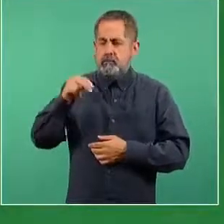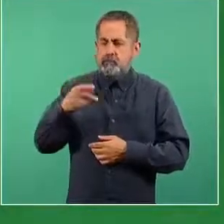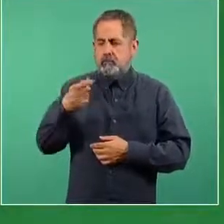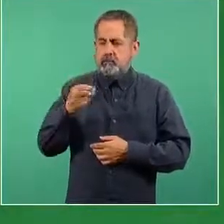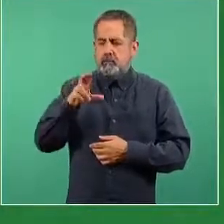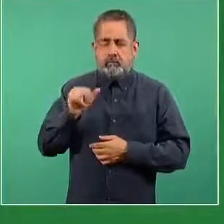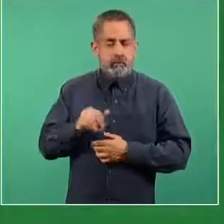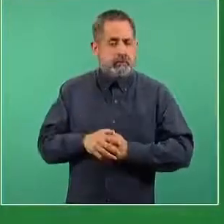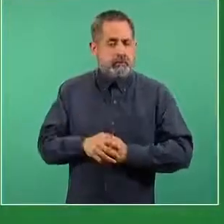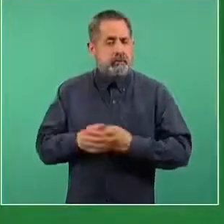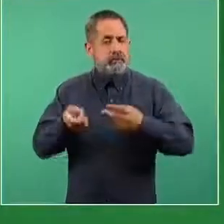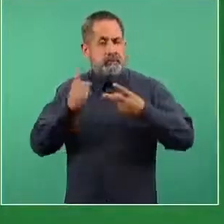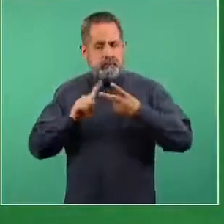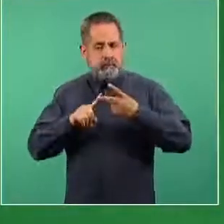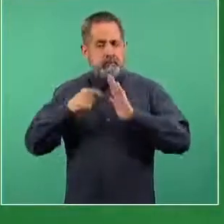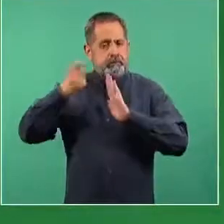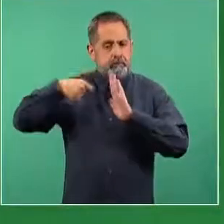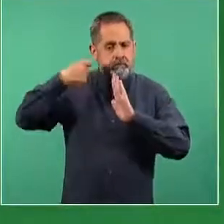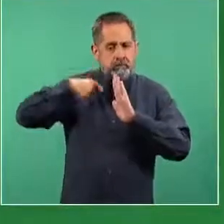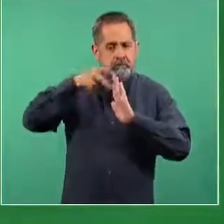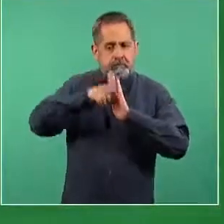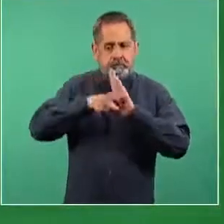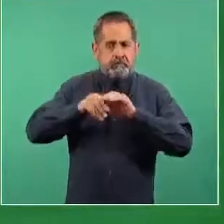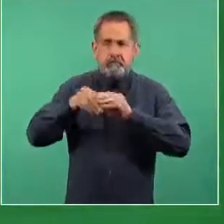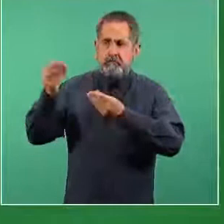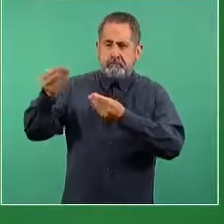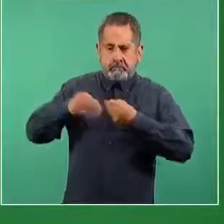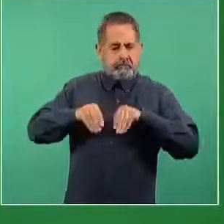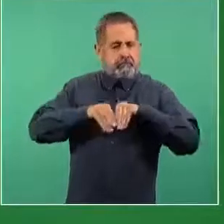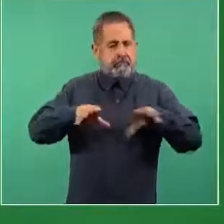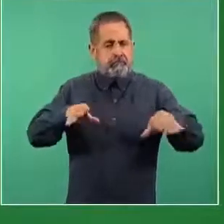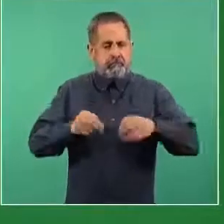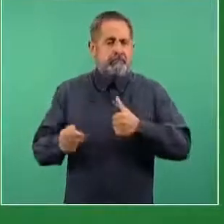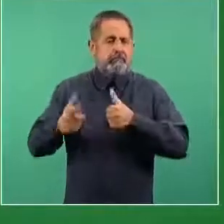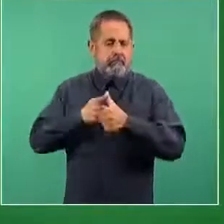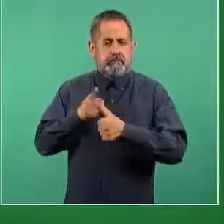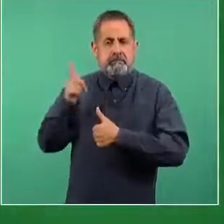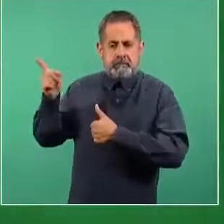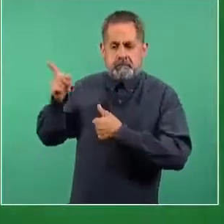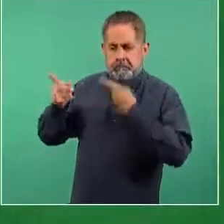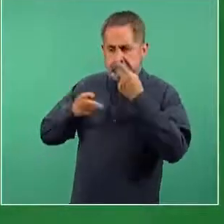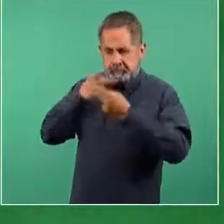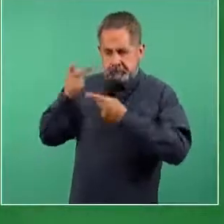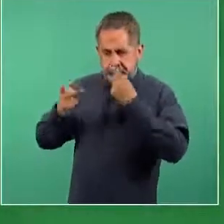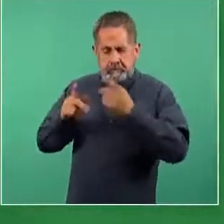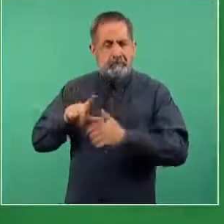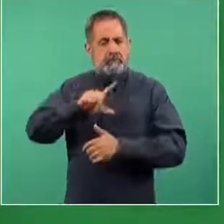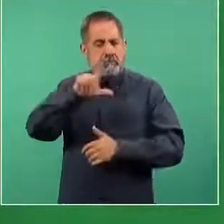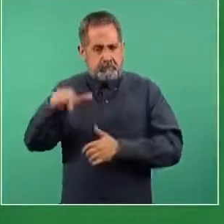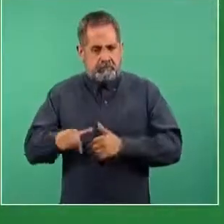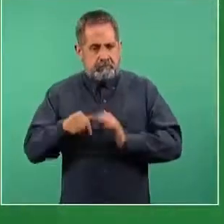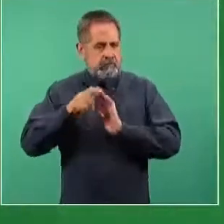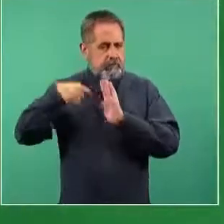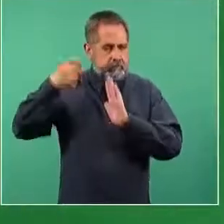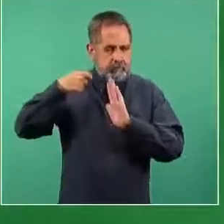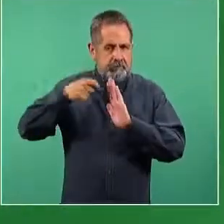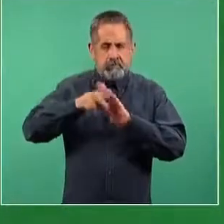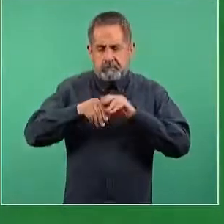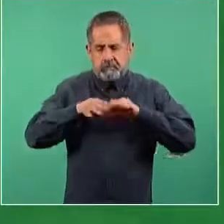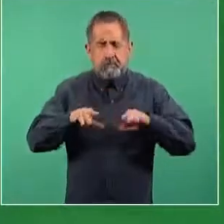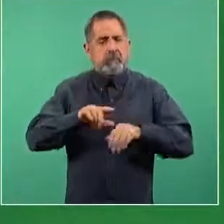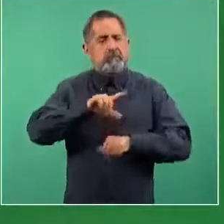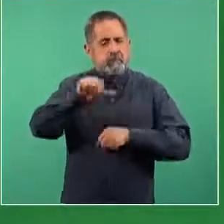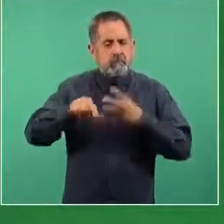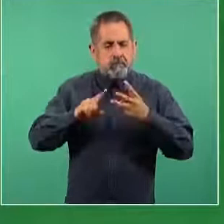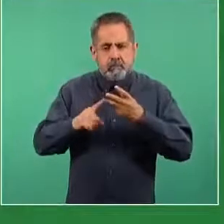Tenemos también un video que la misma entidad federativa ha enviado y que se pasará después de la presentación, y luego se tendrá un diálogo